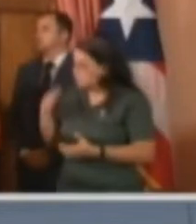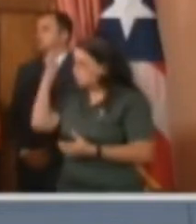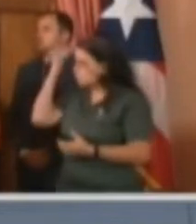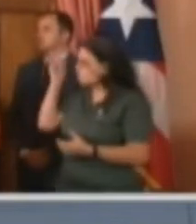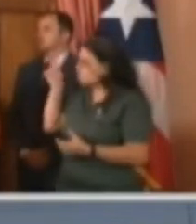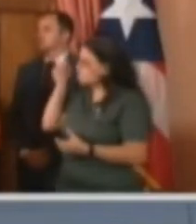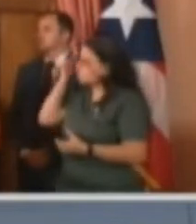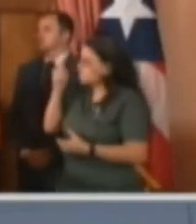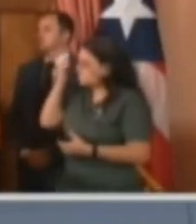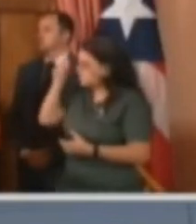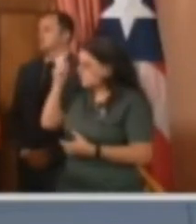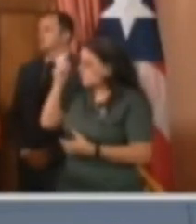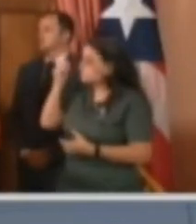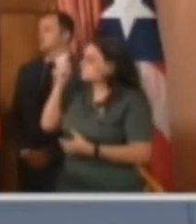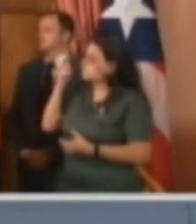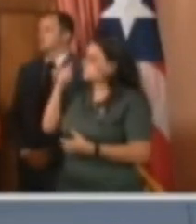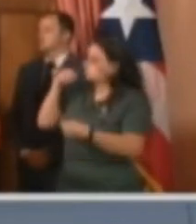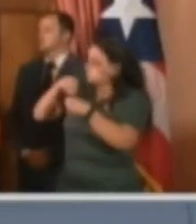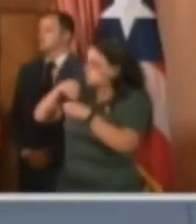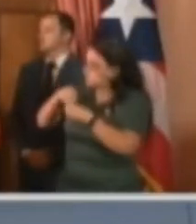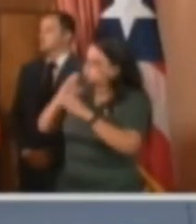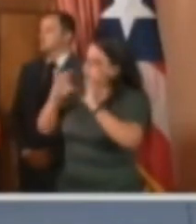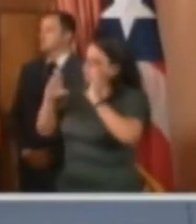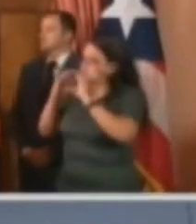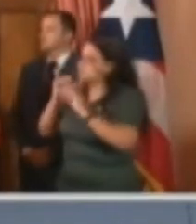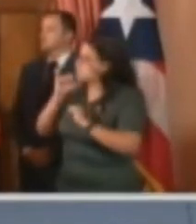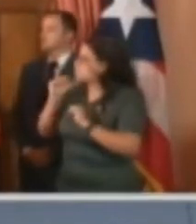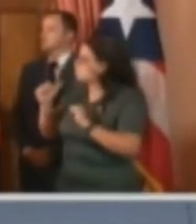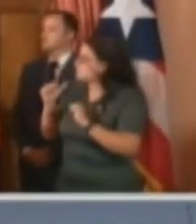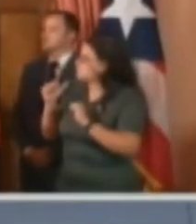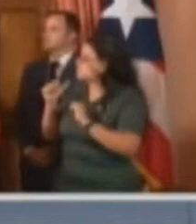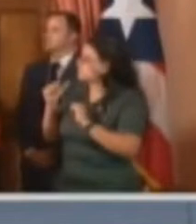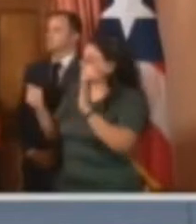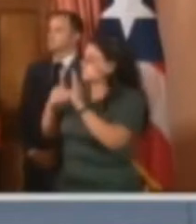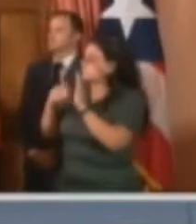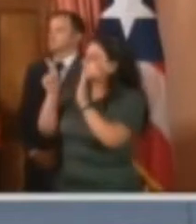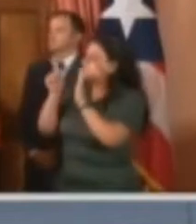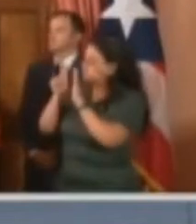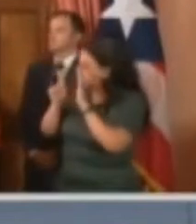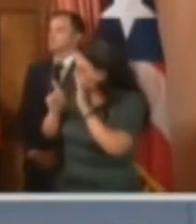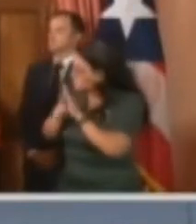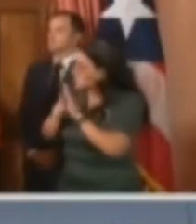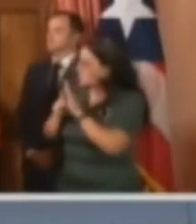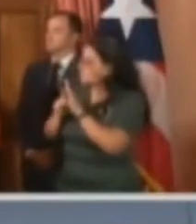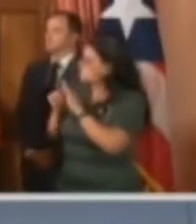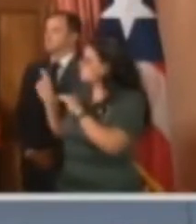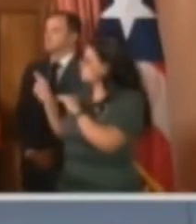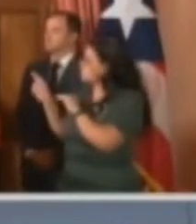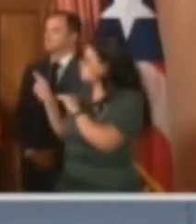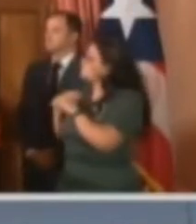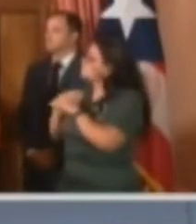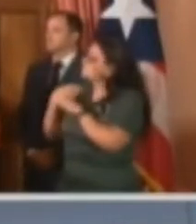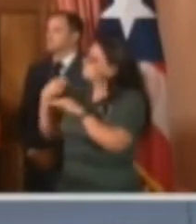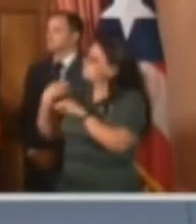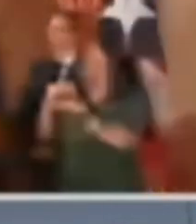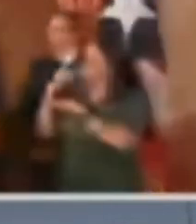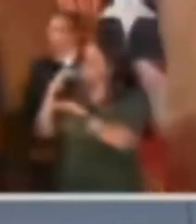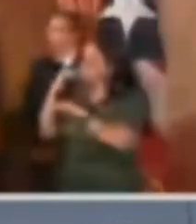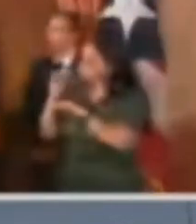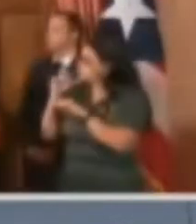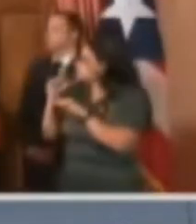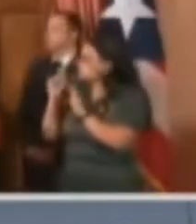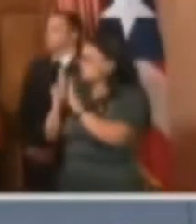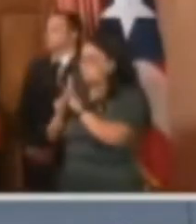En la época de Muñoz era una que era Arnold Forter y Fortas. Forta era A.